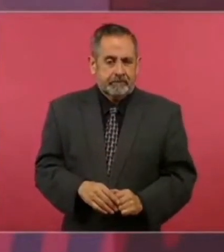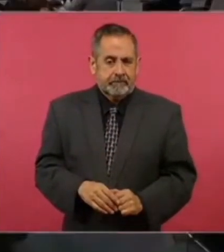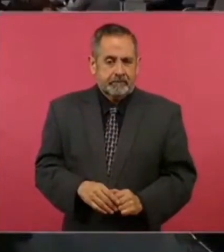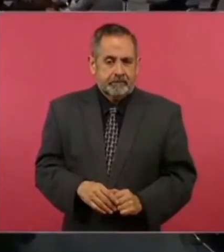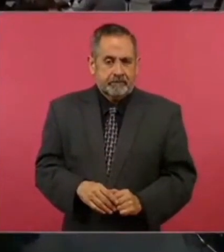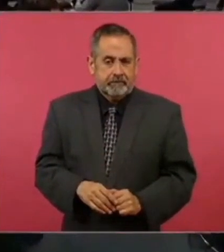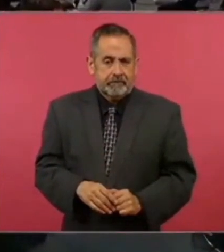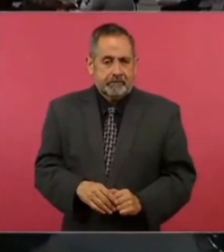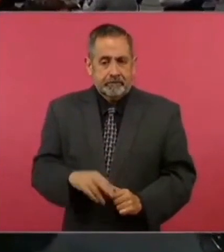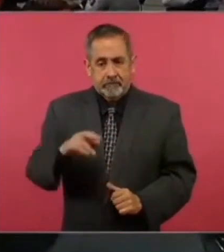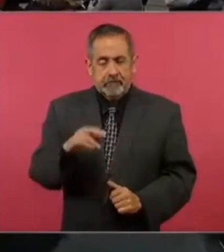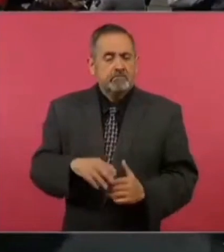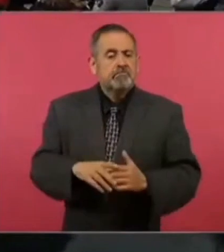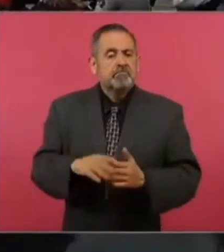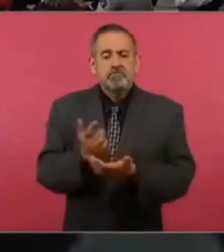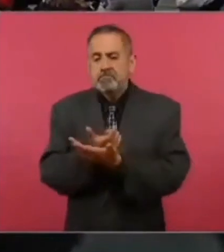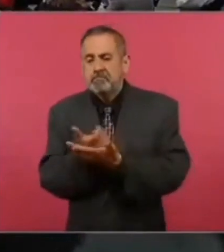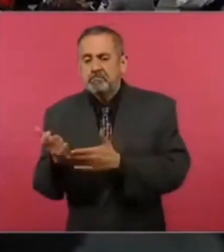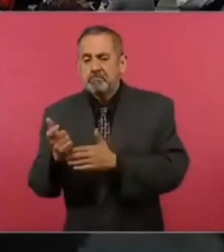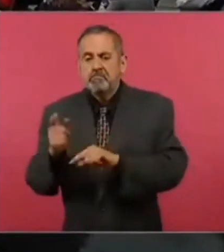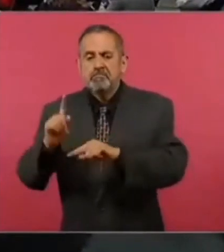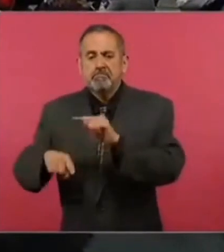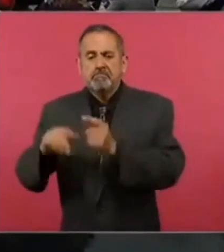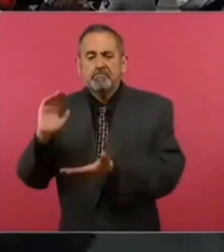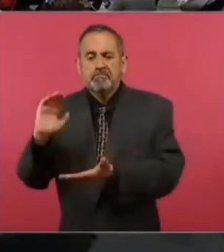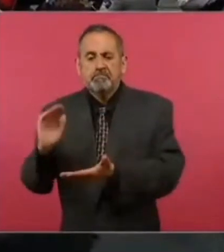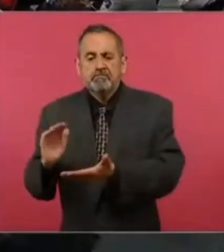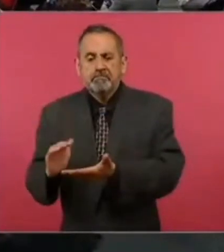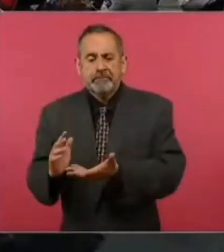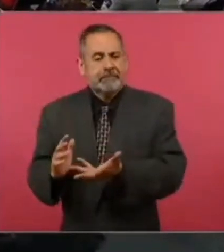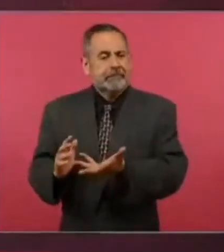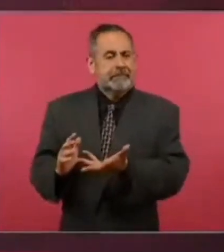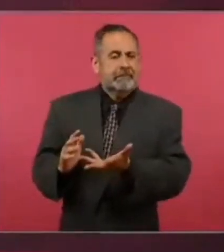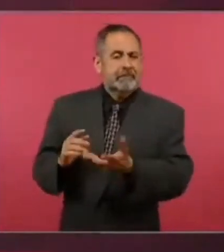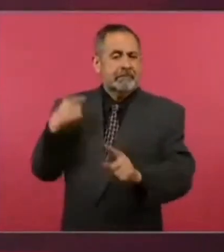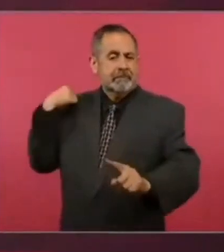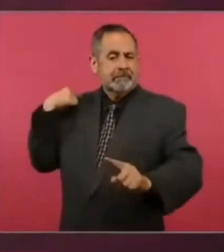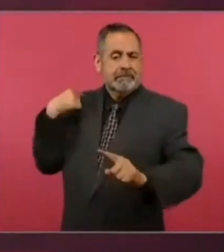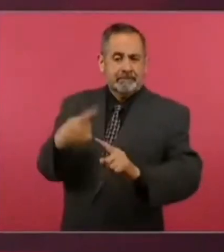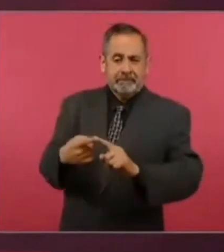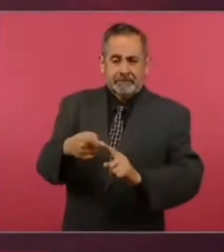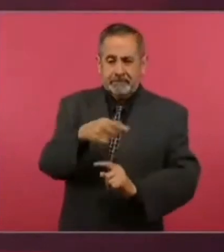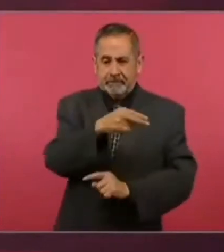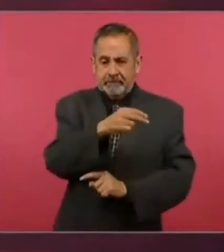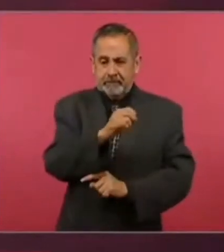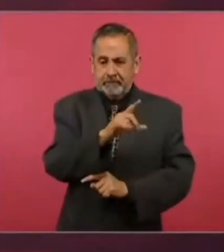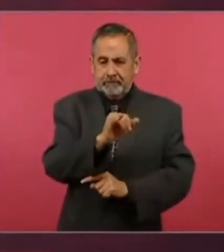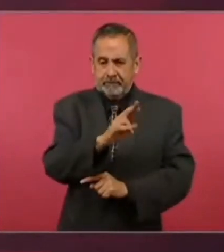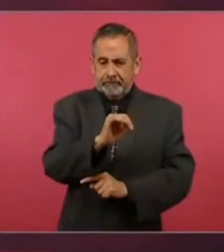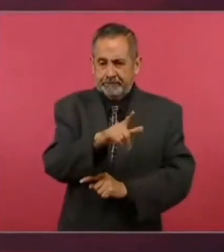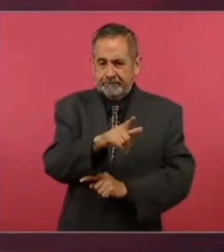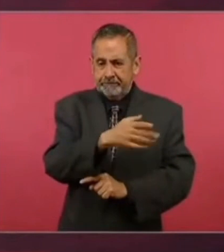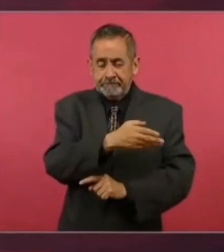se redujo el salario del trabajador durante todo el periodo neoliberal.